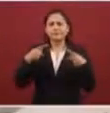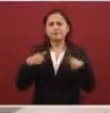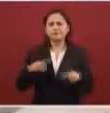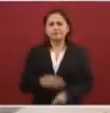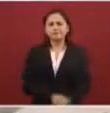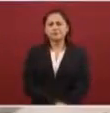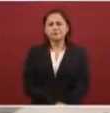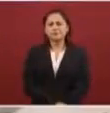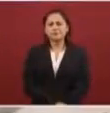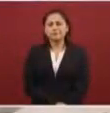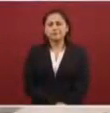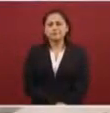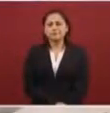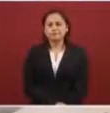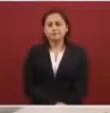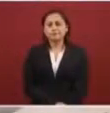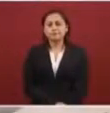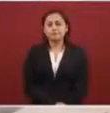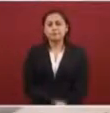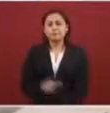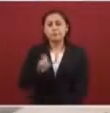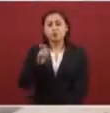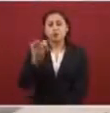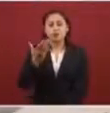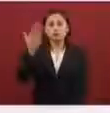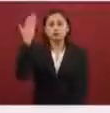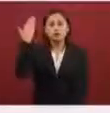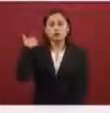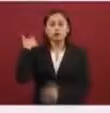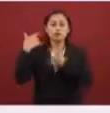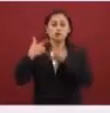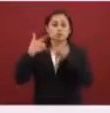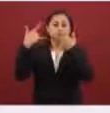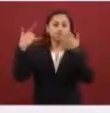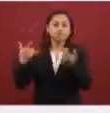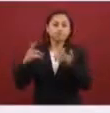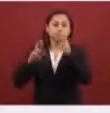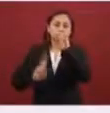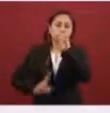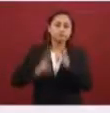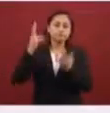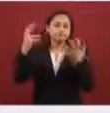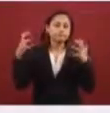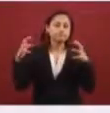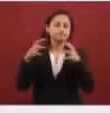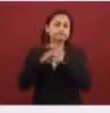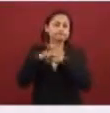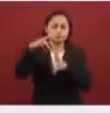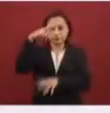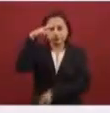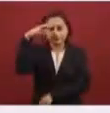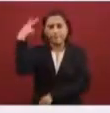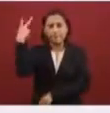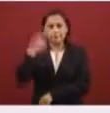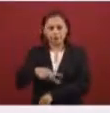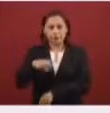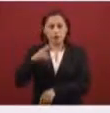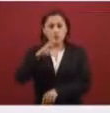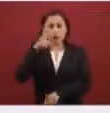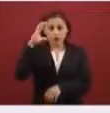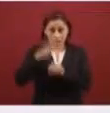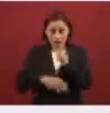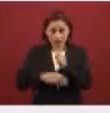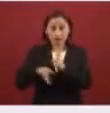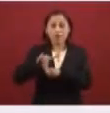Después de la Revolución Mexicana, hubo un auge en las artes, en la